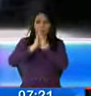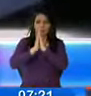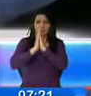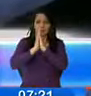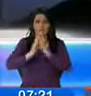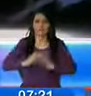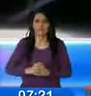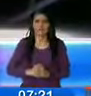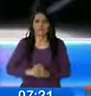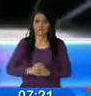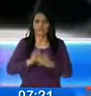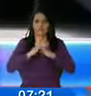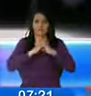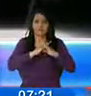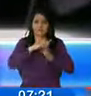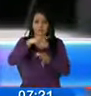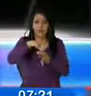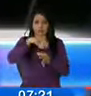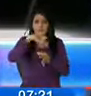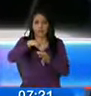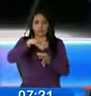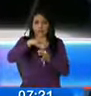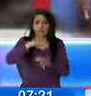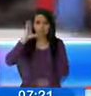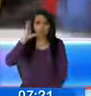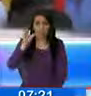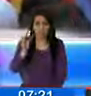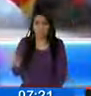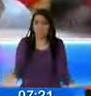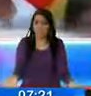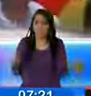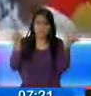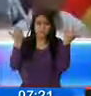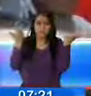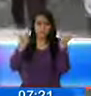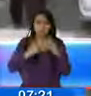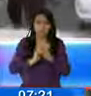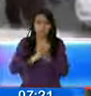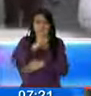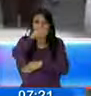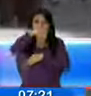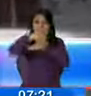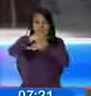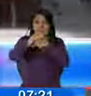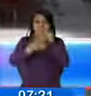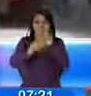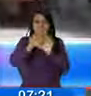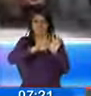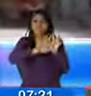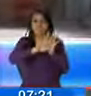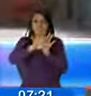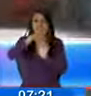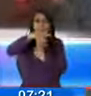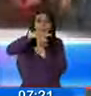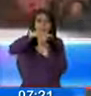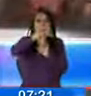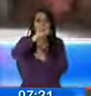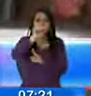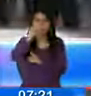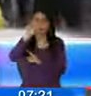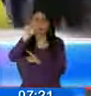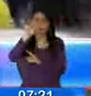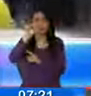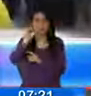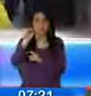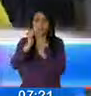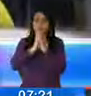a defender voto a voto. Cuenca se ha levantado. Por la tarde, cientos de ciudadanos se congregaron en el Parque de San Blas para insistir en